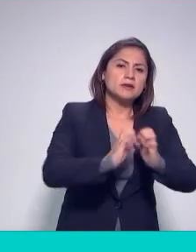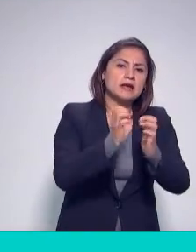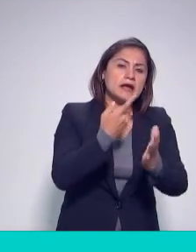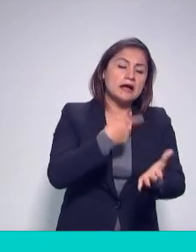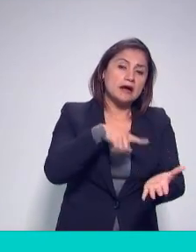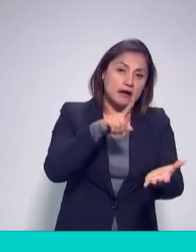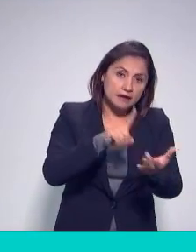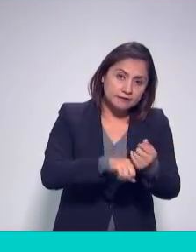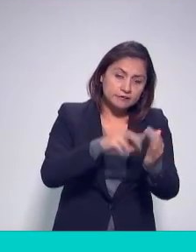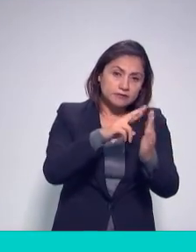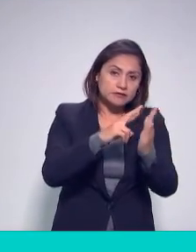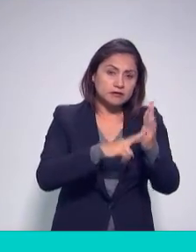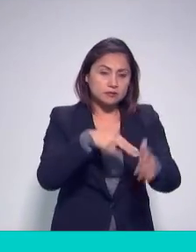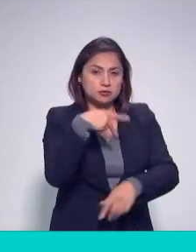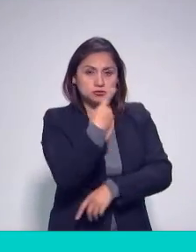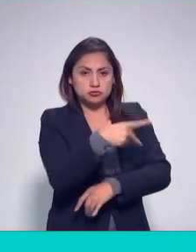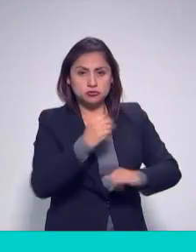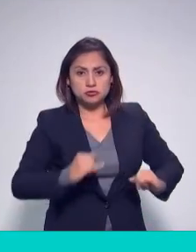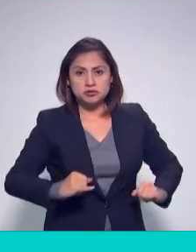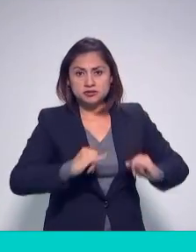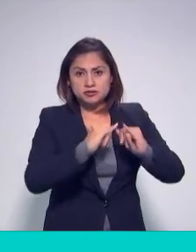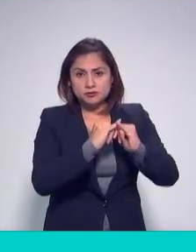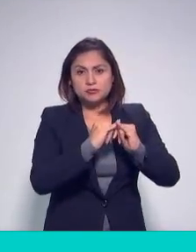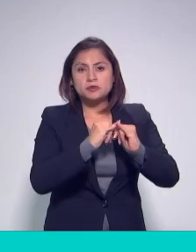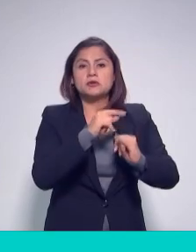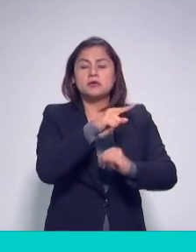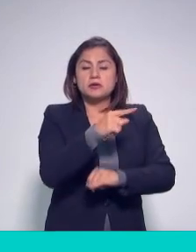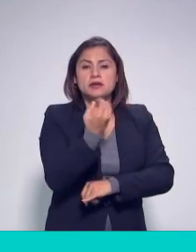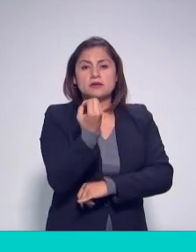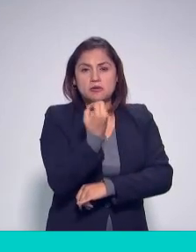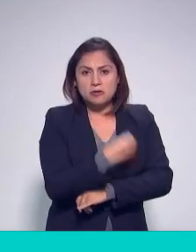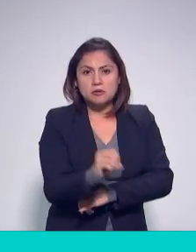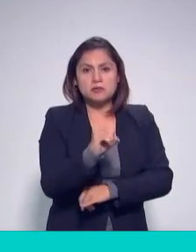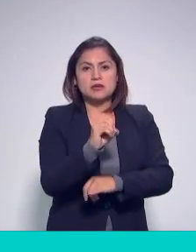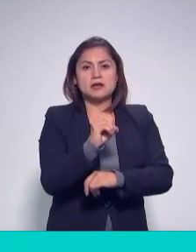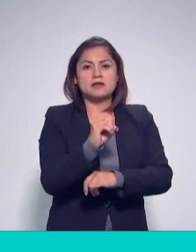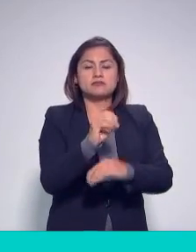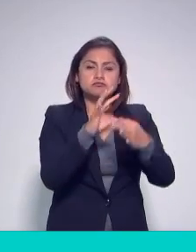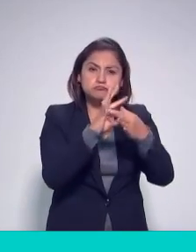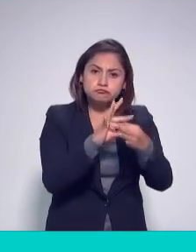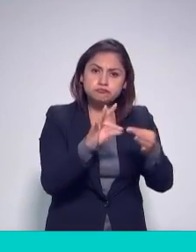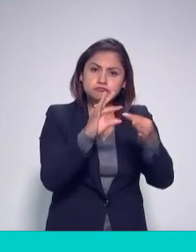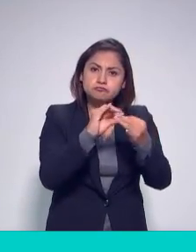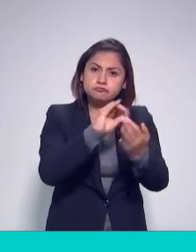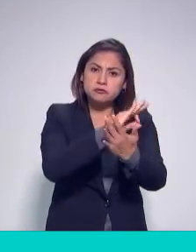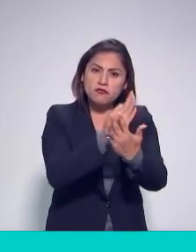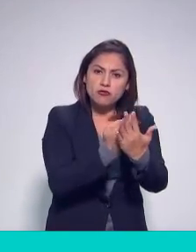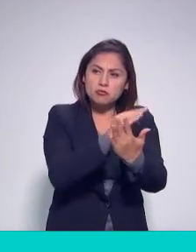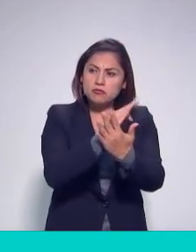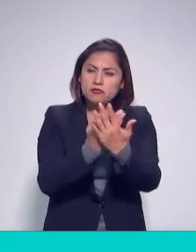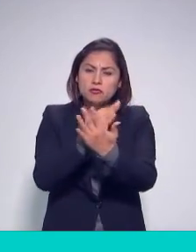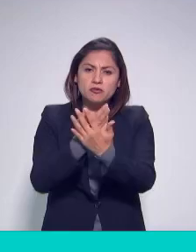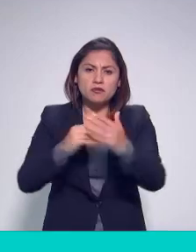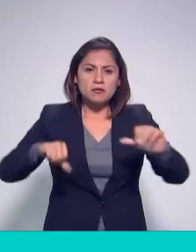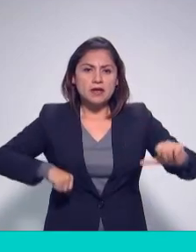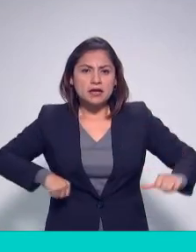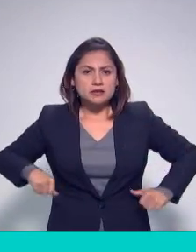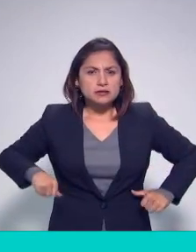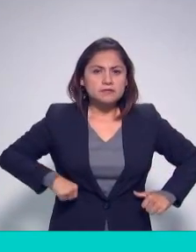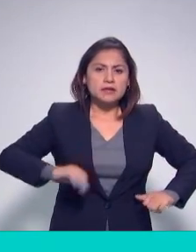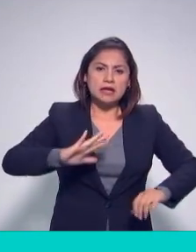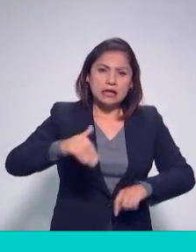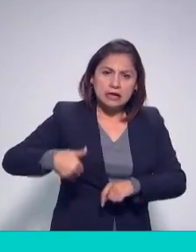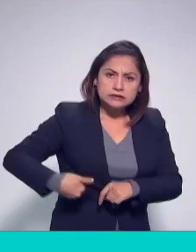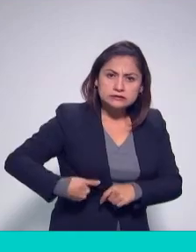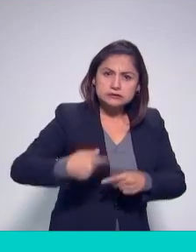Pemex Logística está obligado a reportar todos los incidentes y accidentes que